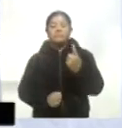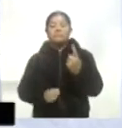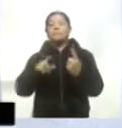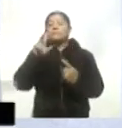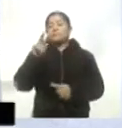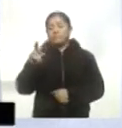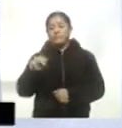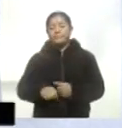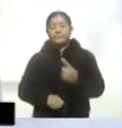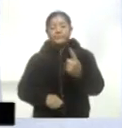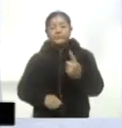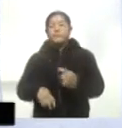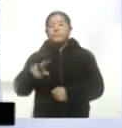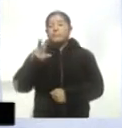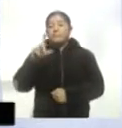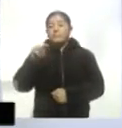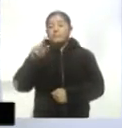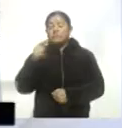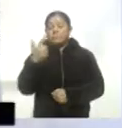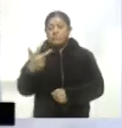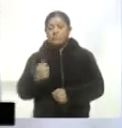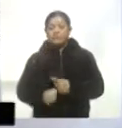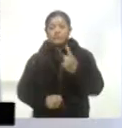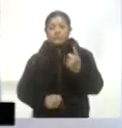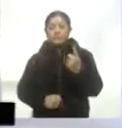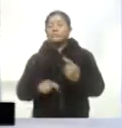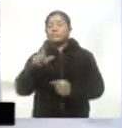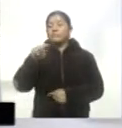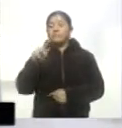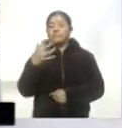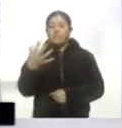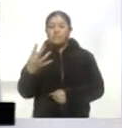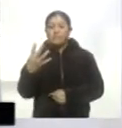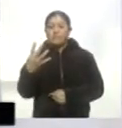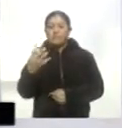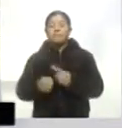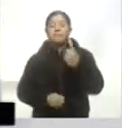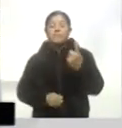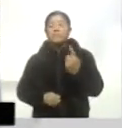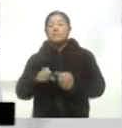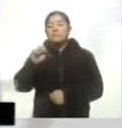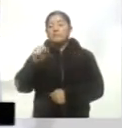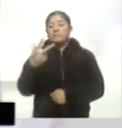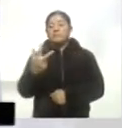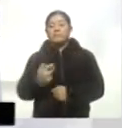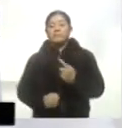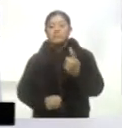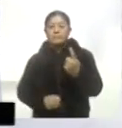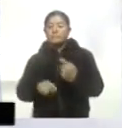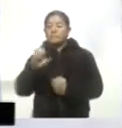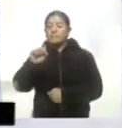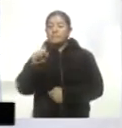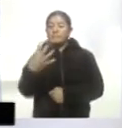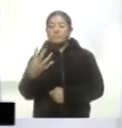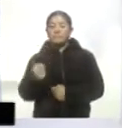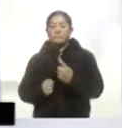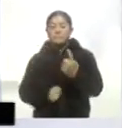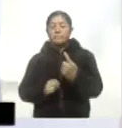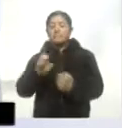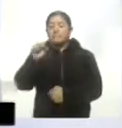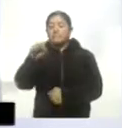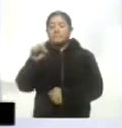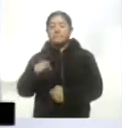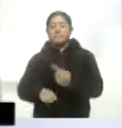80, Amajac 78, Teolocholco 74, Xicotzinco 68, Tlaltelulco 64, Tepeyanco